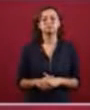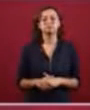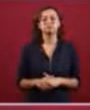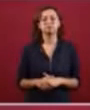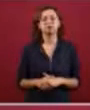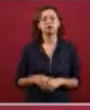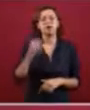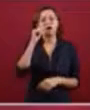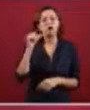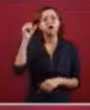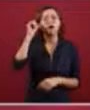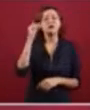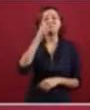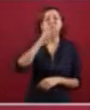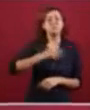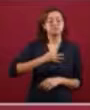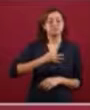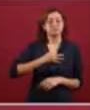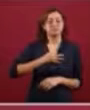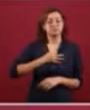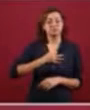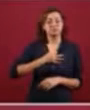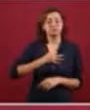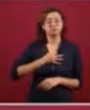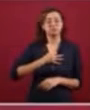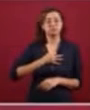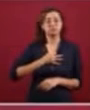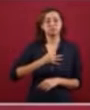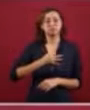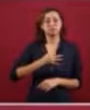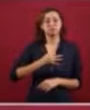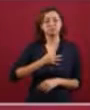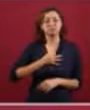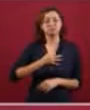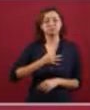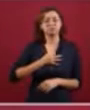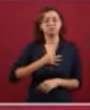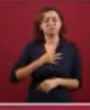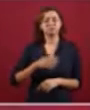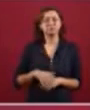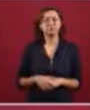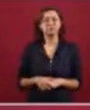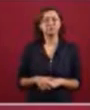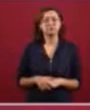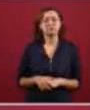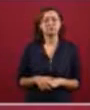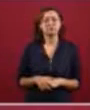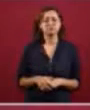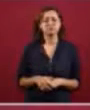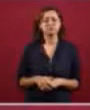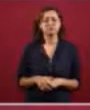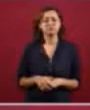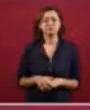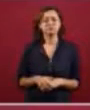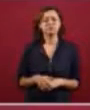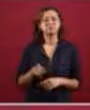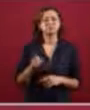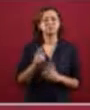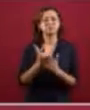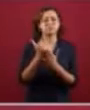dieron a conocer de una inscripción que hicieron en el